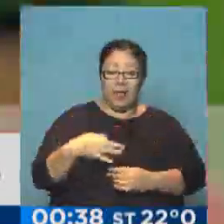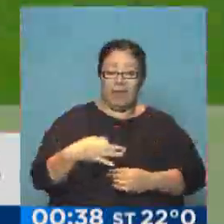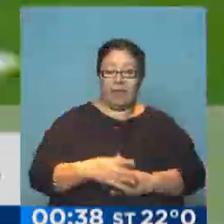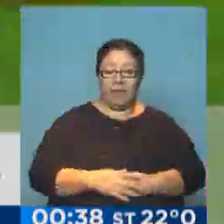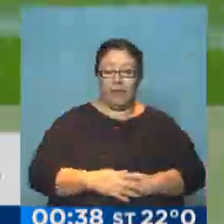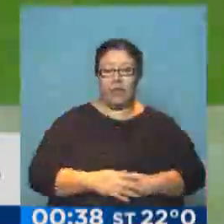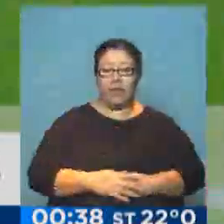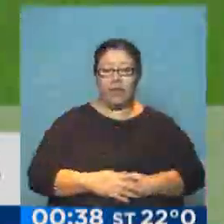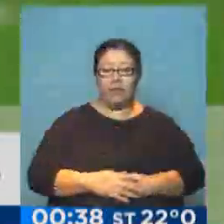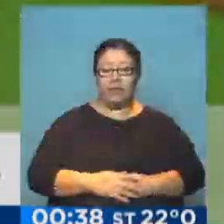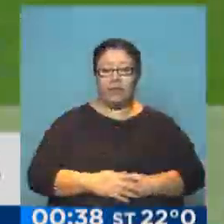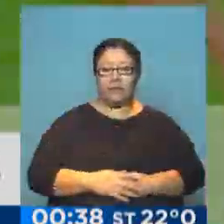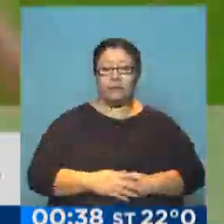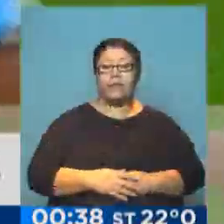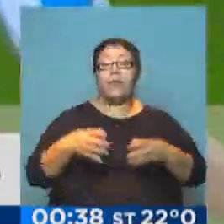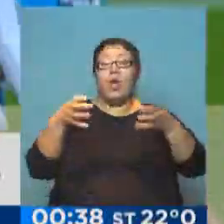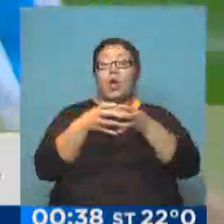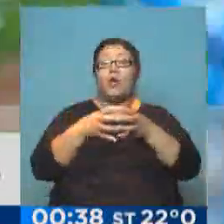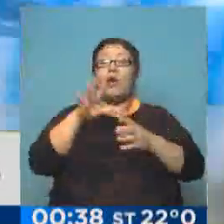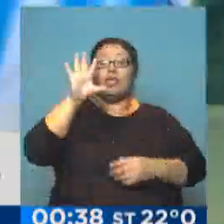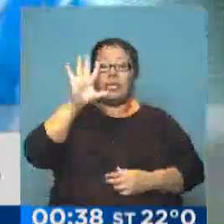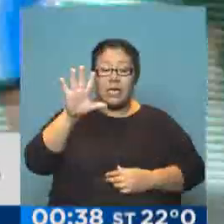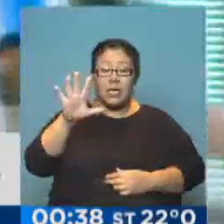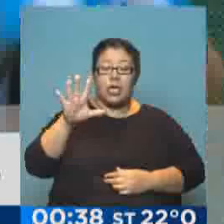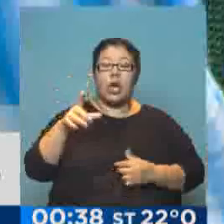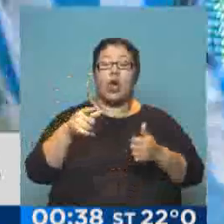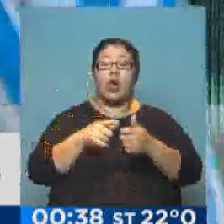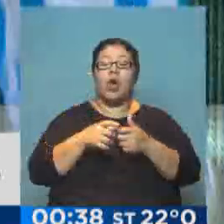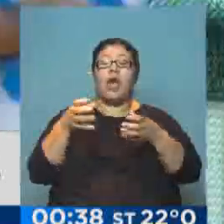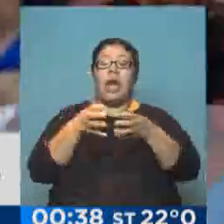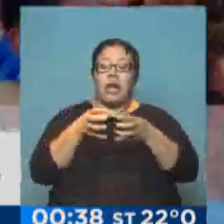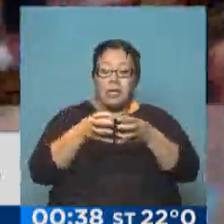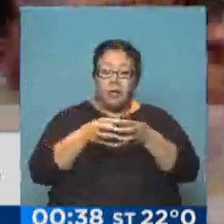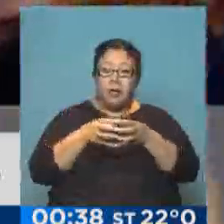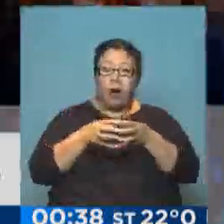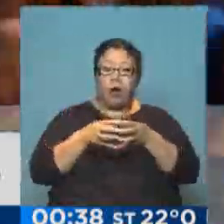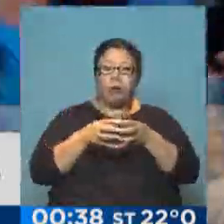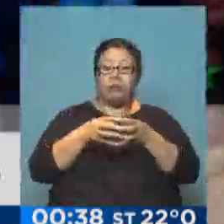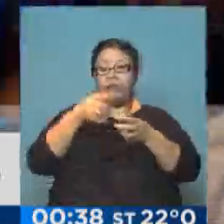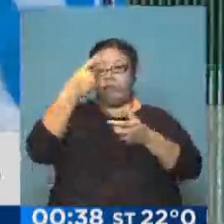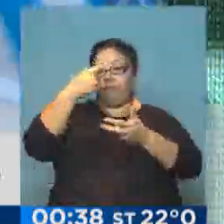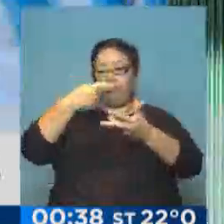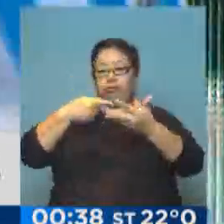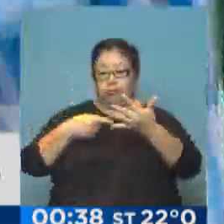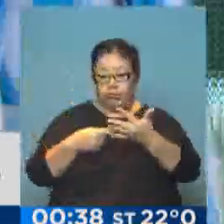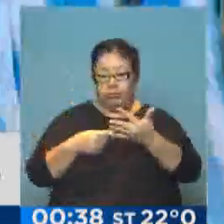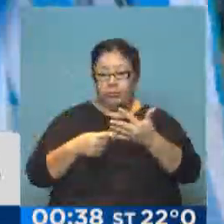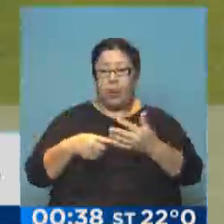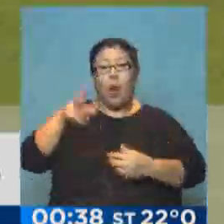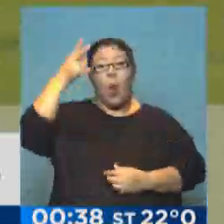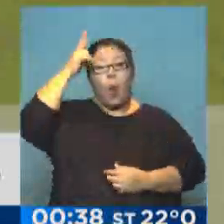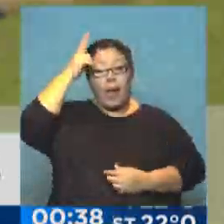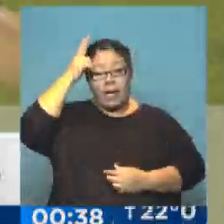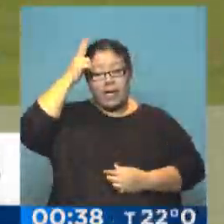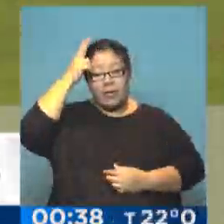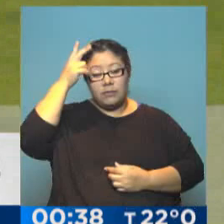el campeonato y con los puntos. Grupo 5, Atlético Mineiro, Colo-Colo, Melgar e Independiente del Valle versus Guaraní. El que gane de estos dos